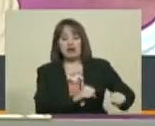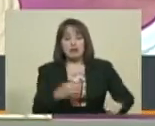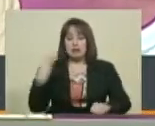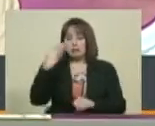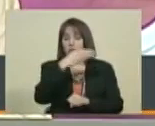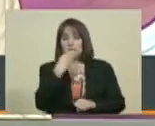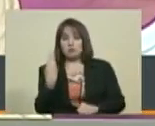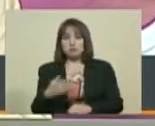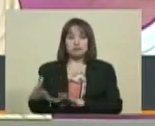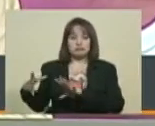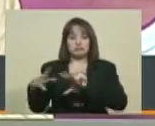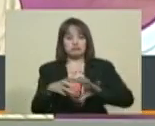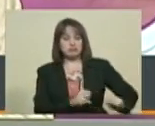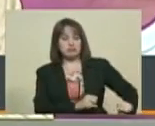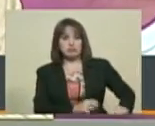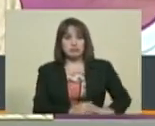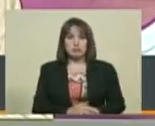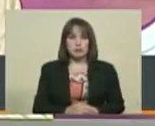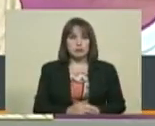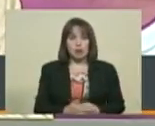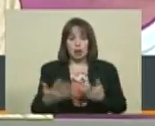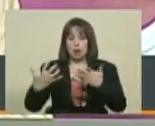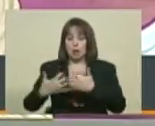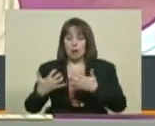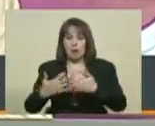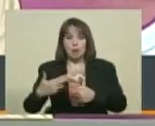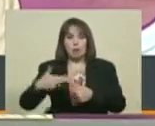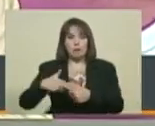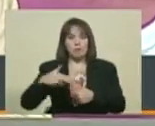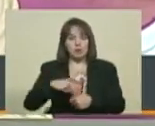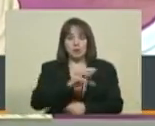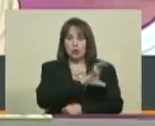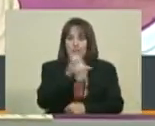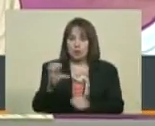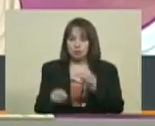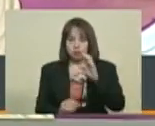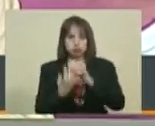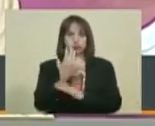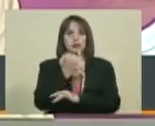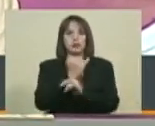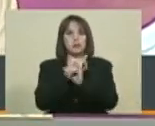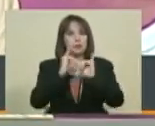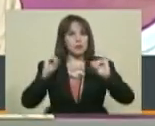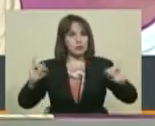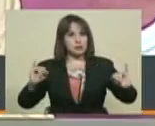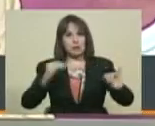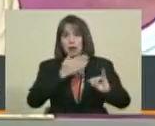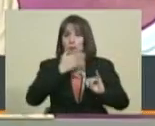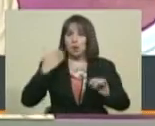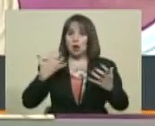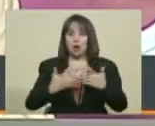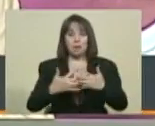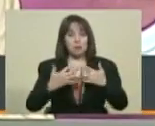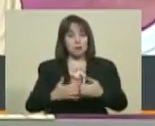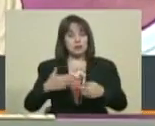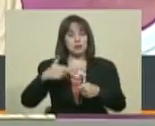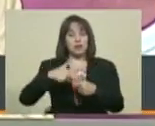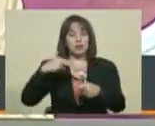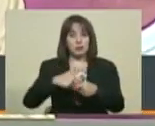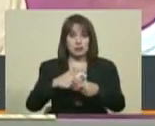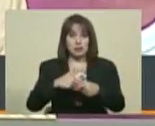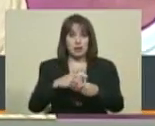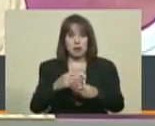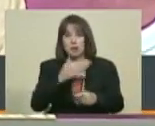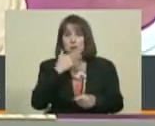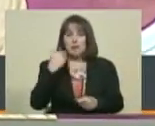neoliberales. Petrocaribe nació de este periodo de independencia y expansión de PDVSA, de este periodo de